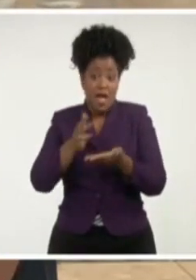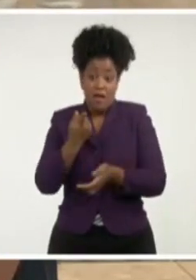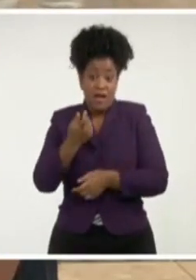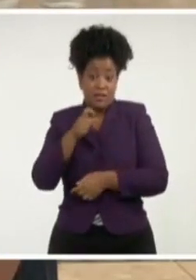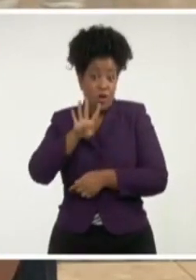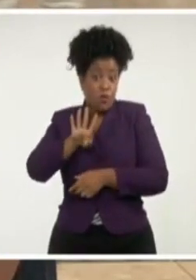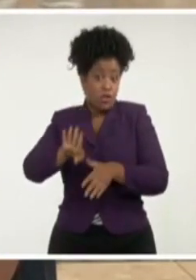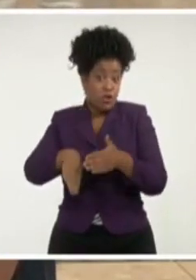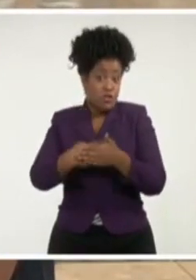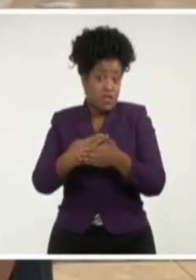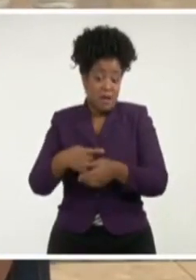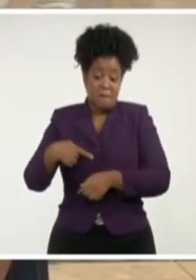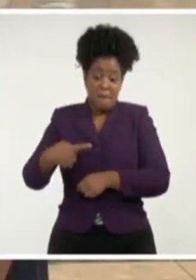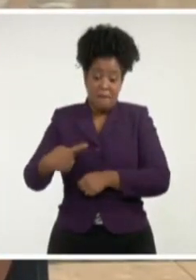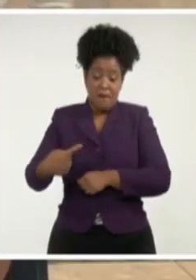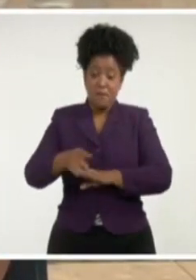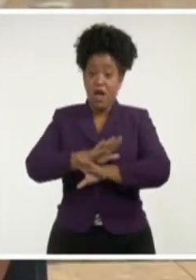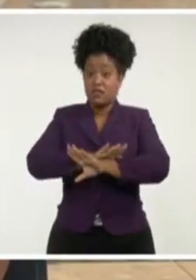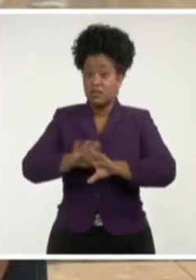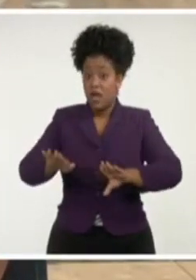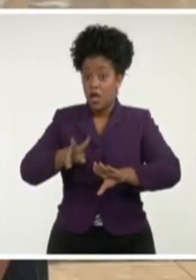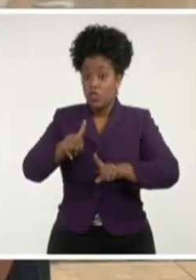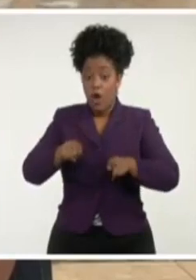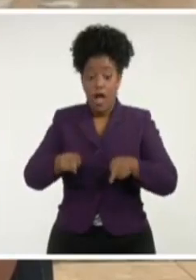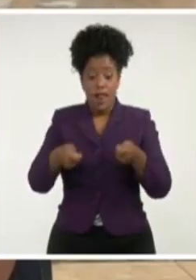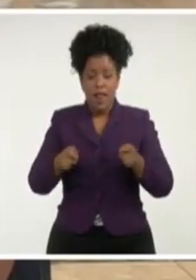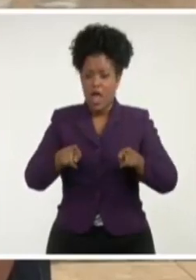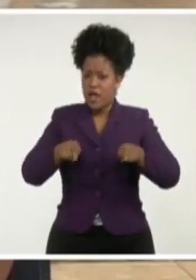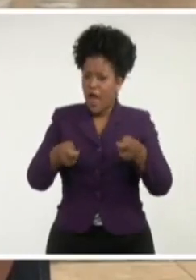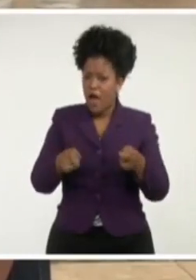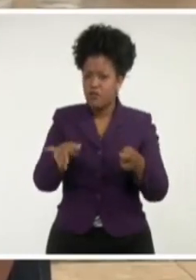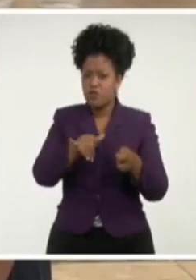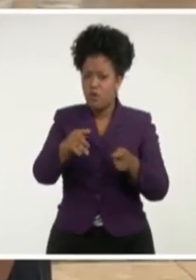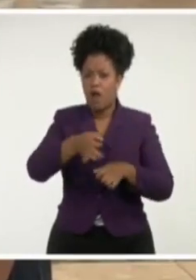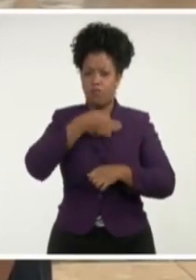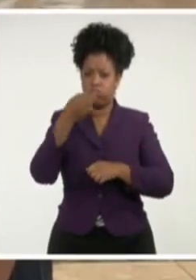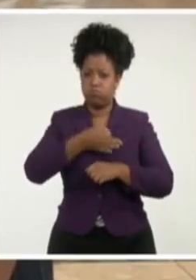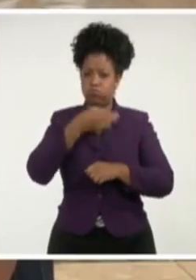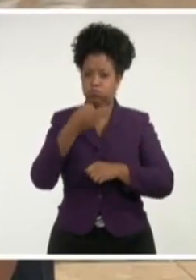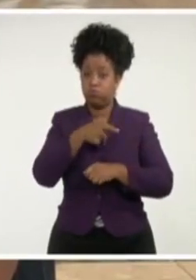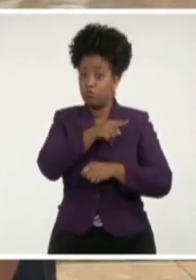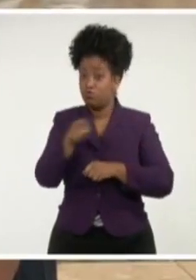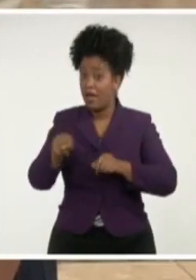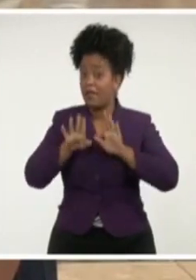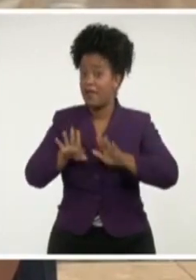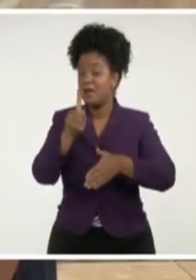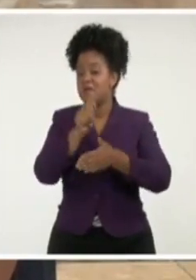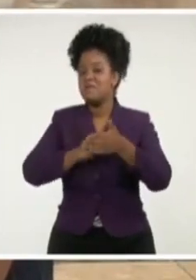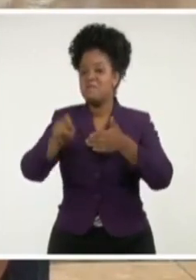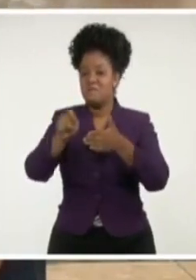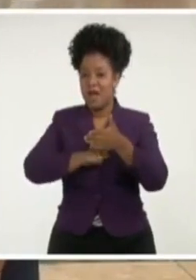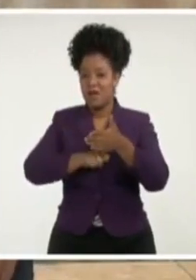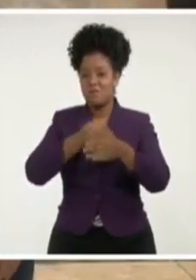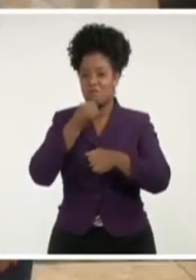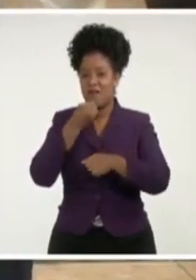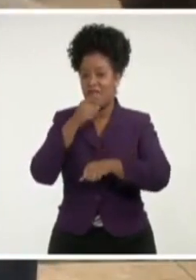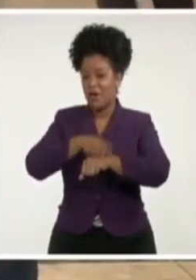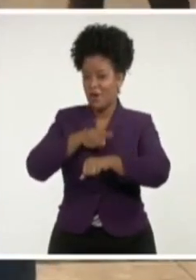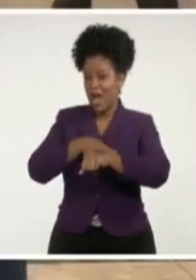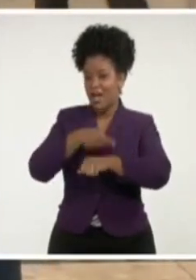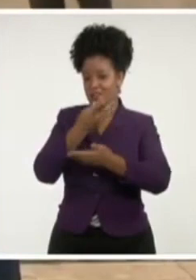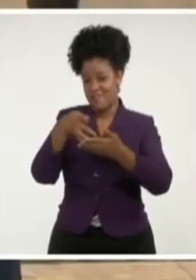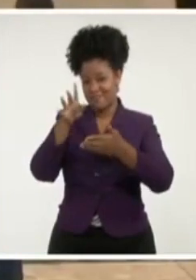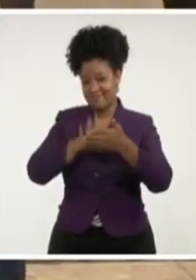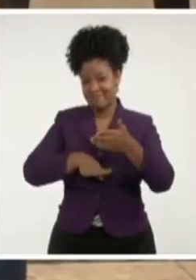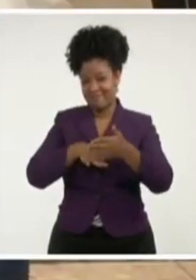de 2 canales, muchas horas de radio, así que planifíquense para que cambien el horario. Así mismo es,